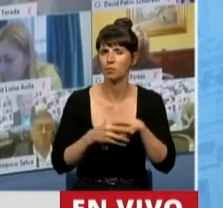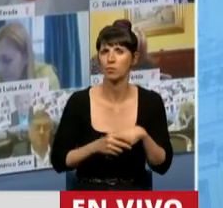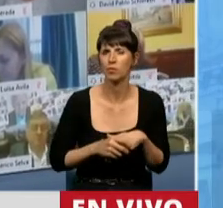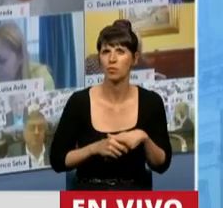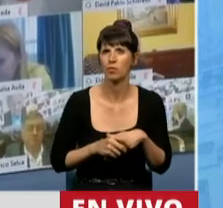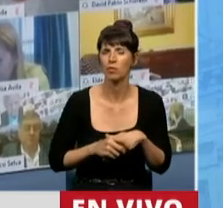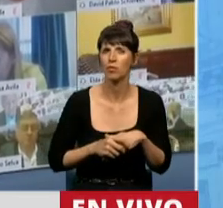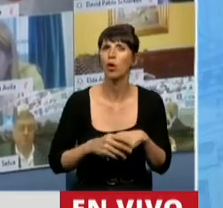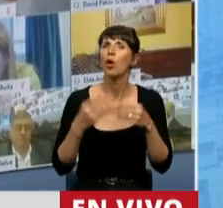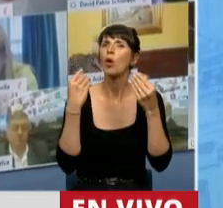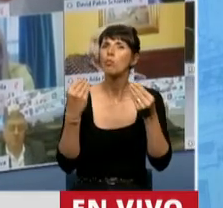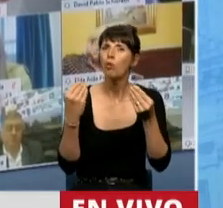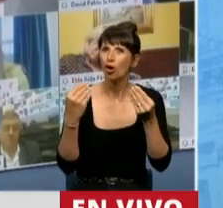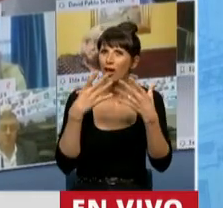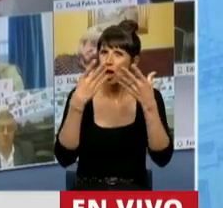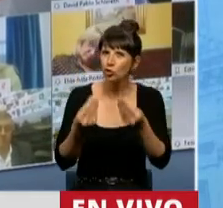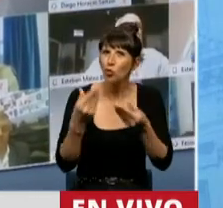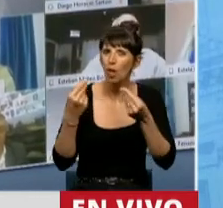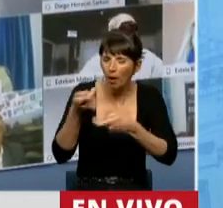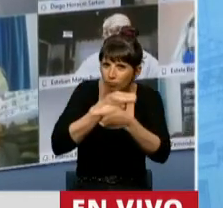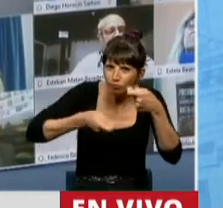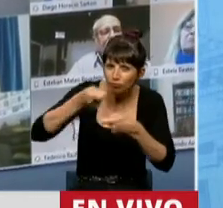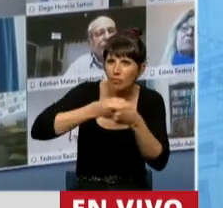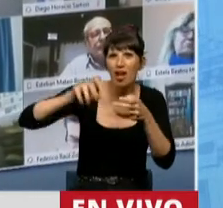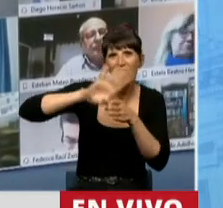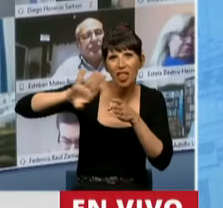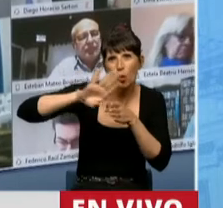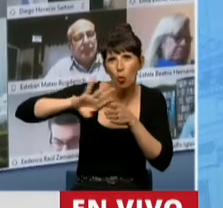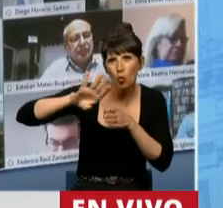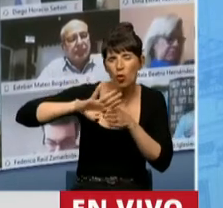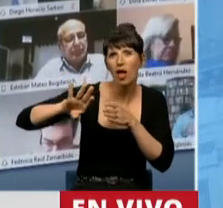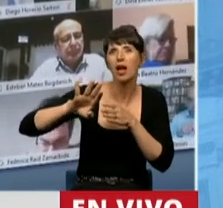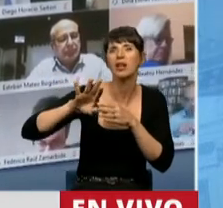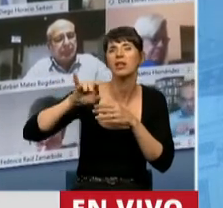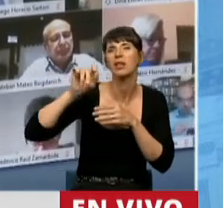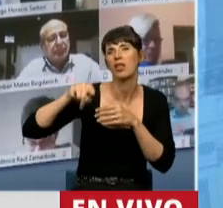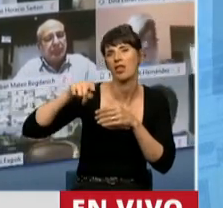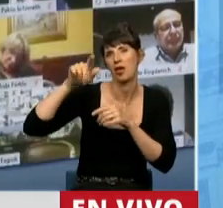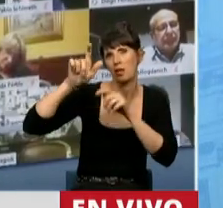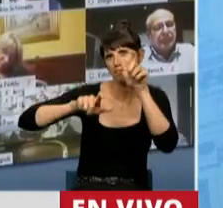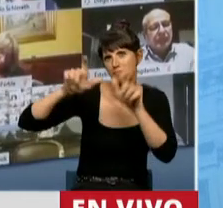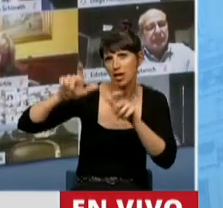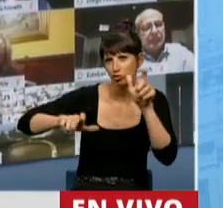Primero, porque refinancia deudas de beneficiarios del sistema con el fondo.